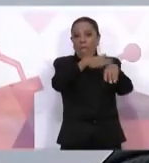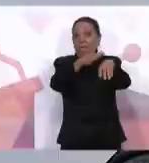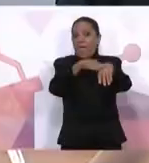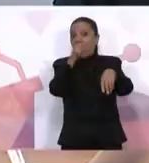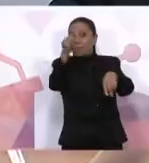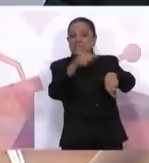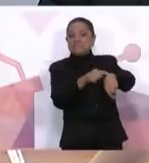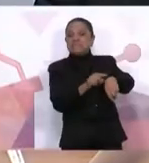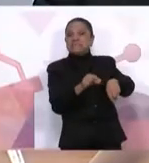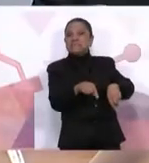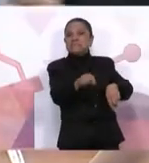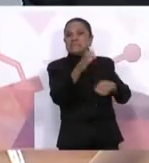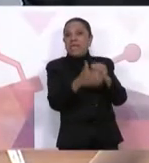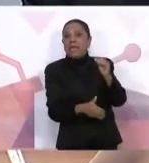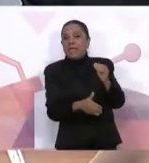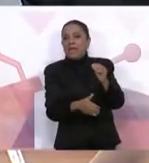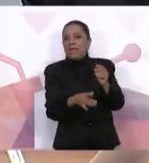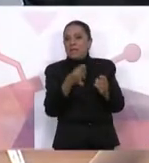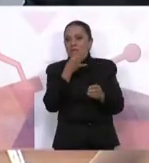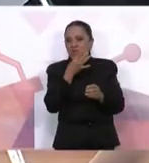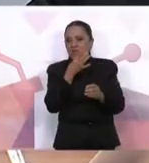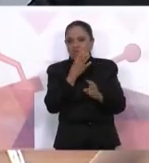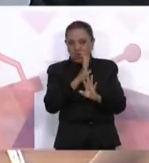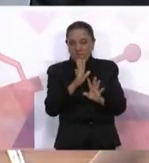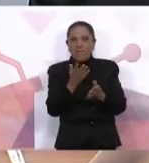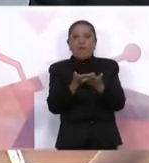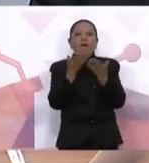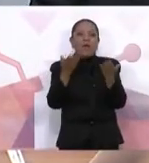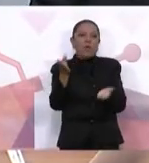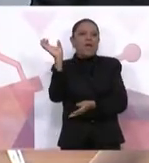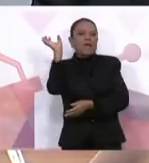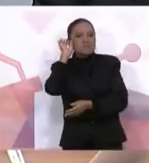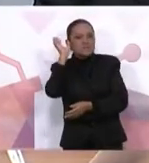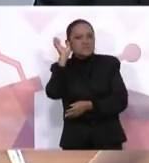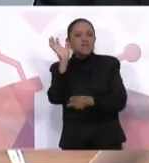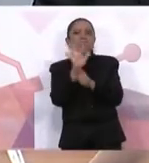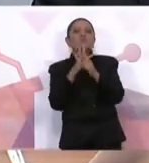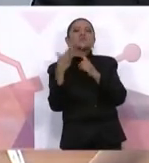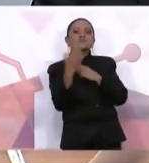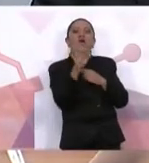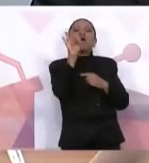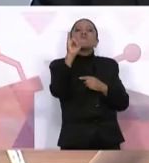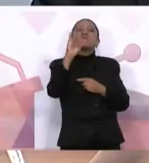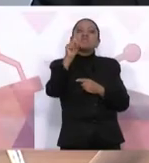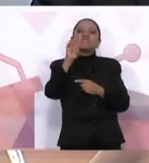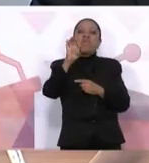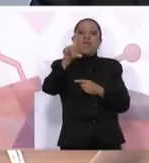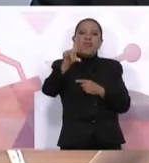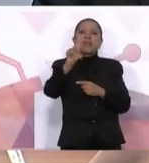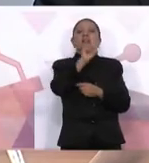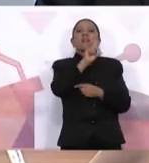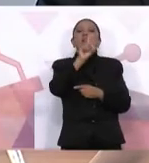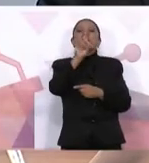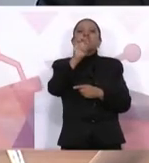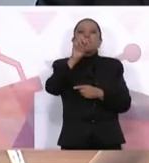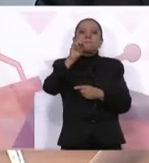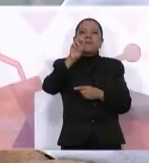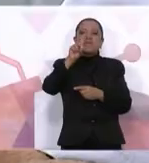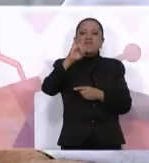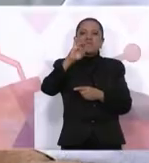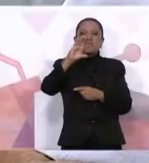terminando toca el turno de escuchar en esta ronda de apertura a fidel demédicis hidalgo él es candidato independiente a delante